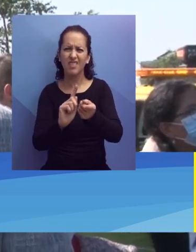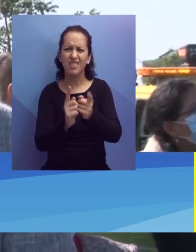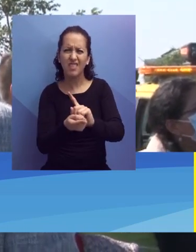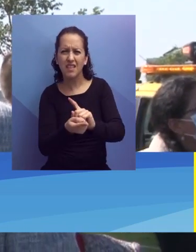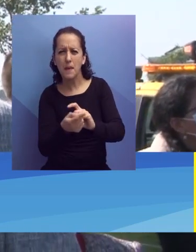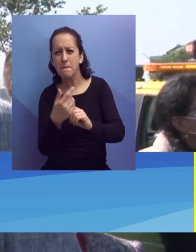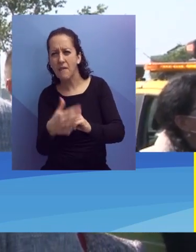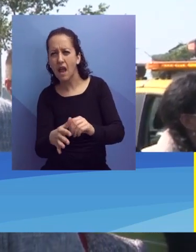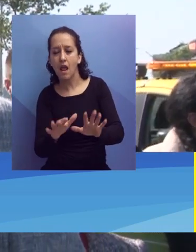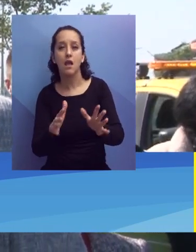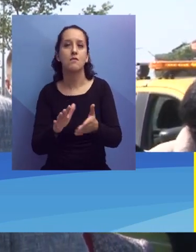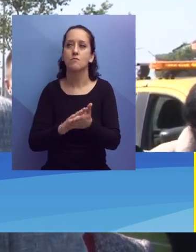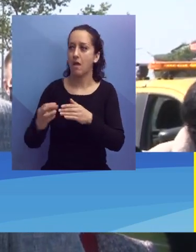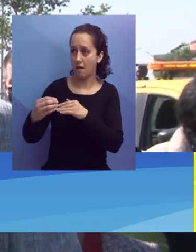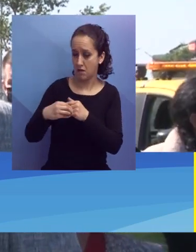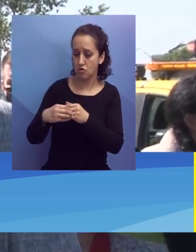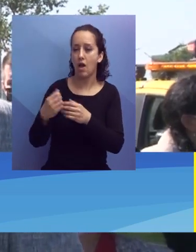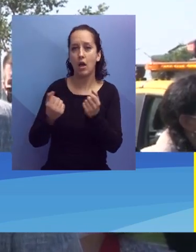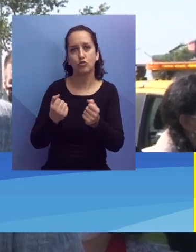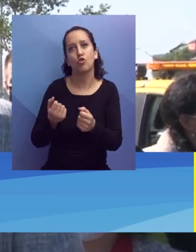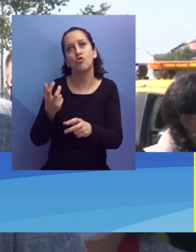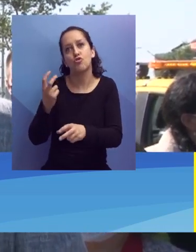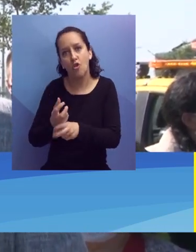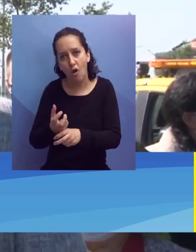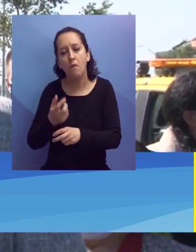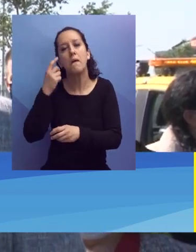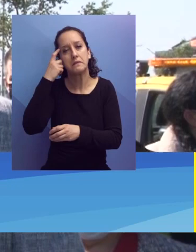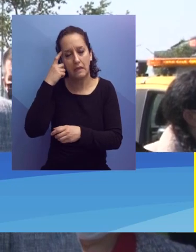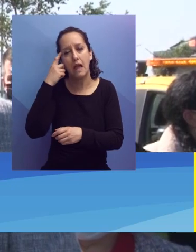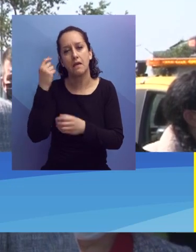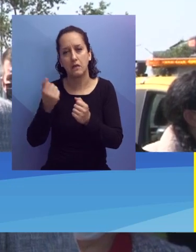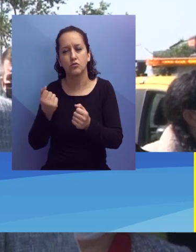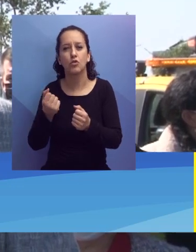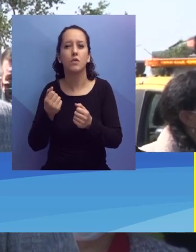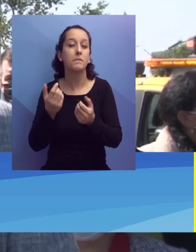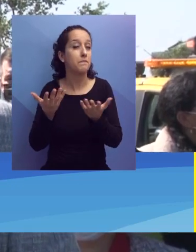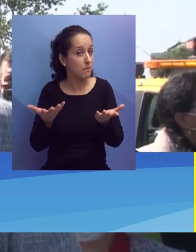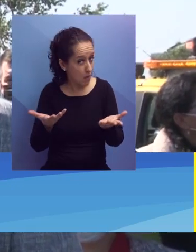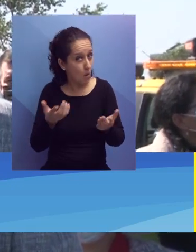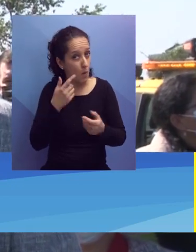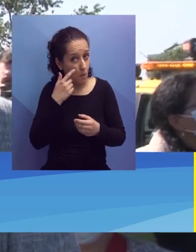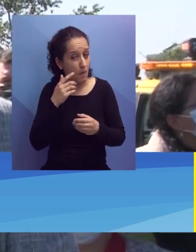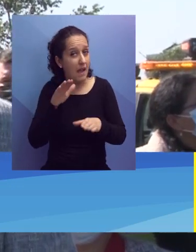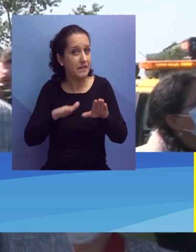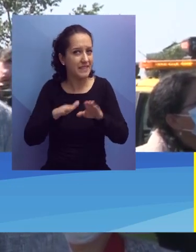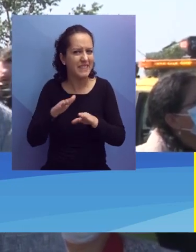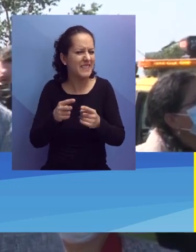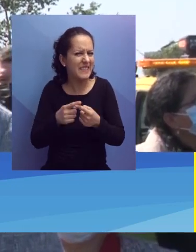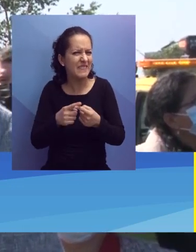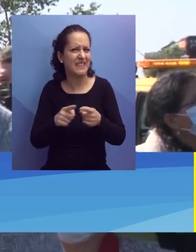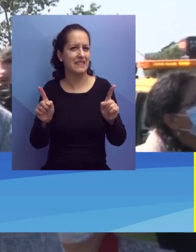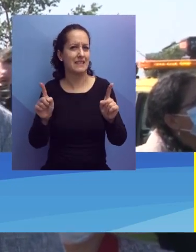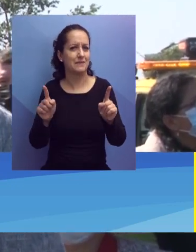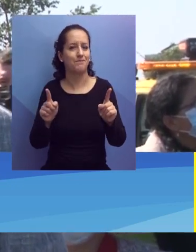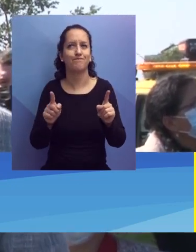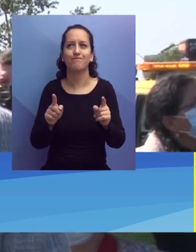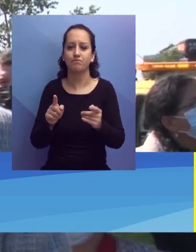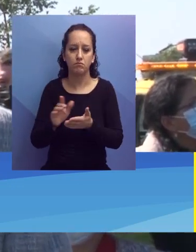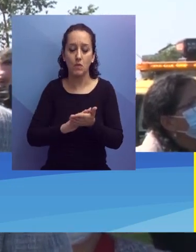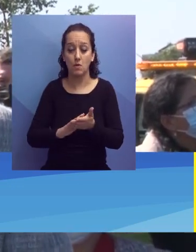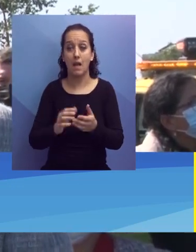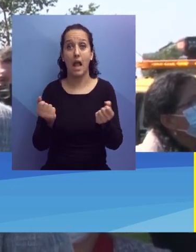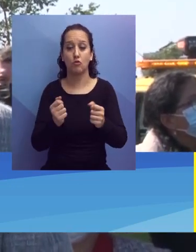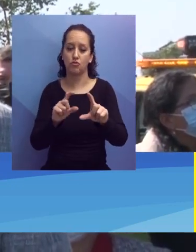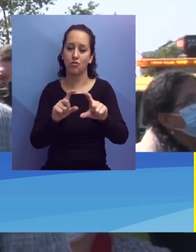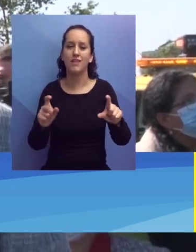por robo, obviamente está ahí claramente establecido en qué condición está ese auto, pero a lo mejor puede que el auto sea